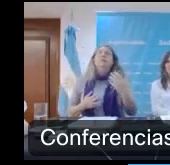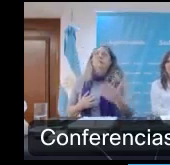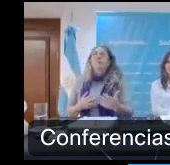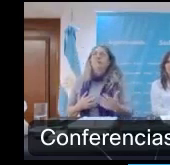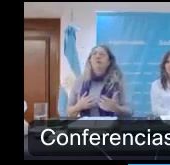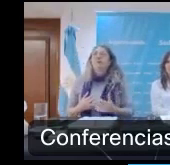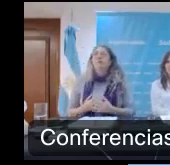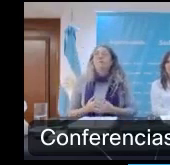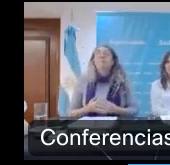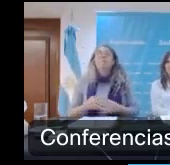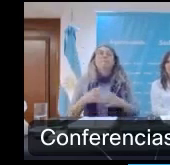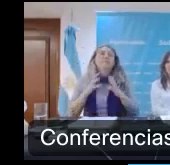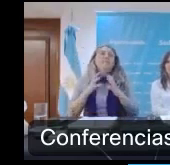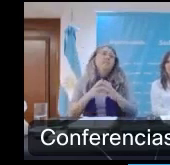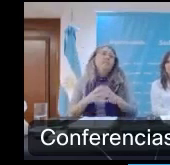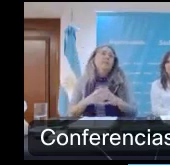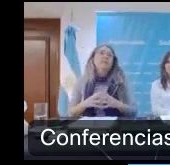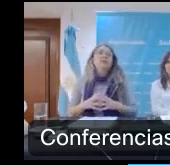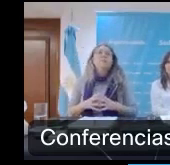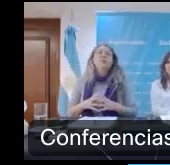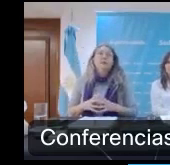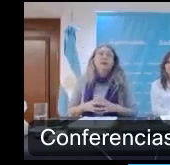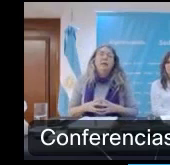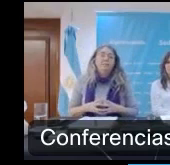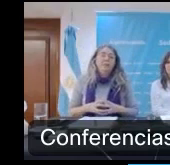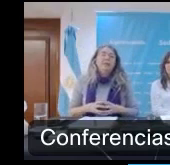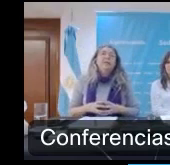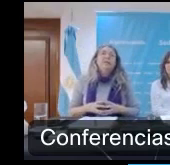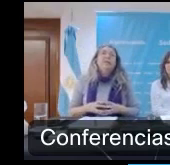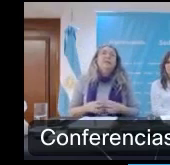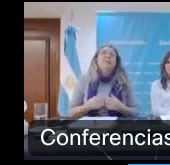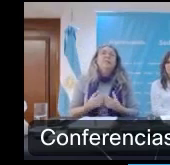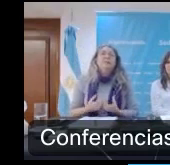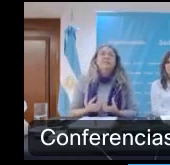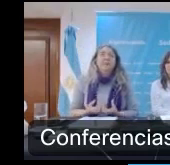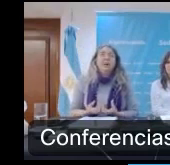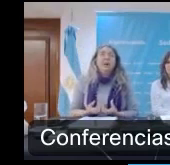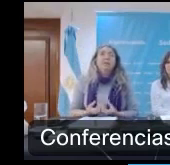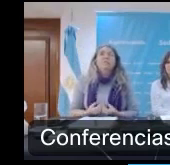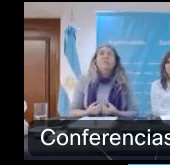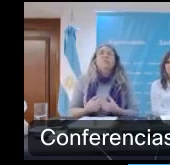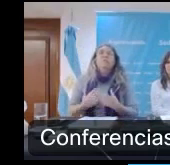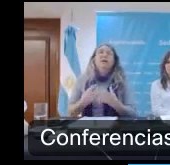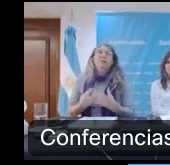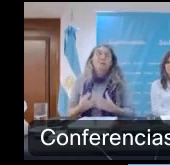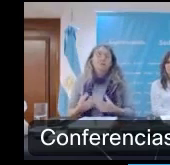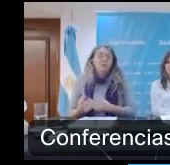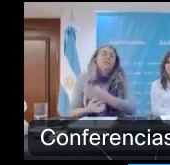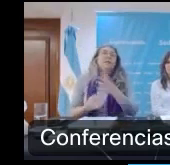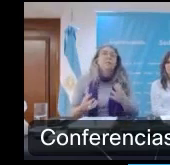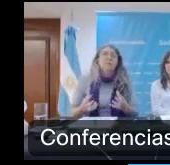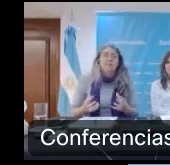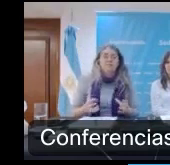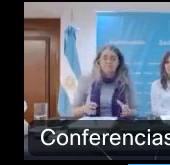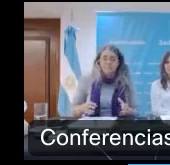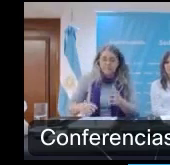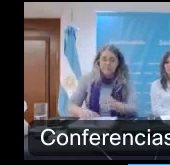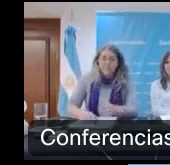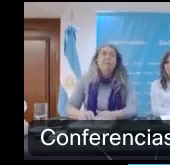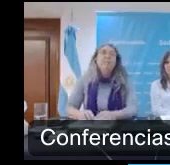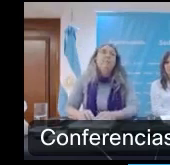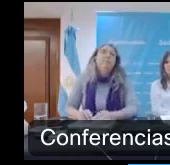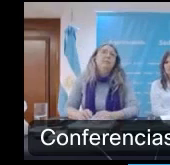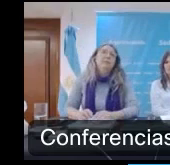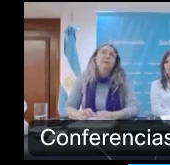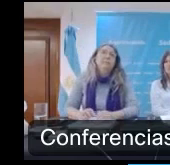luego hacer foco, digamos, en la universidad como un actor que interviene